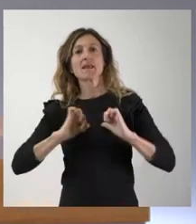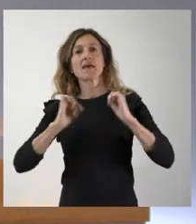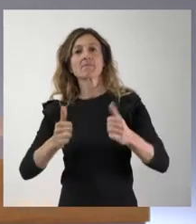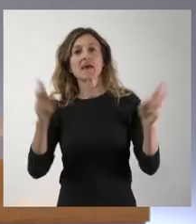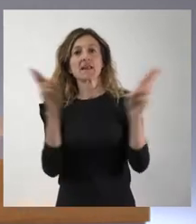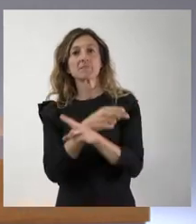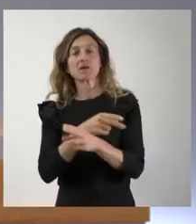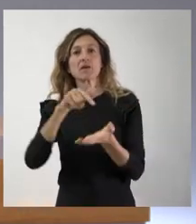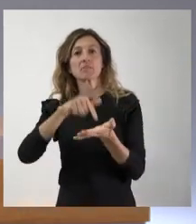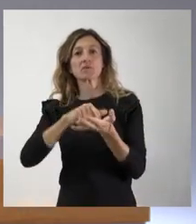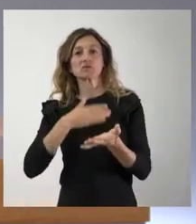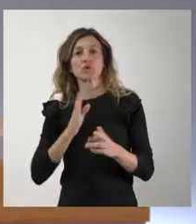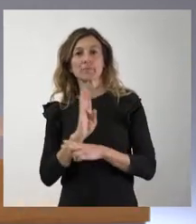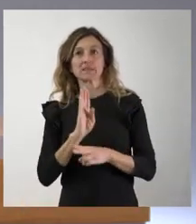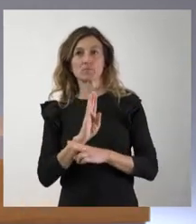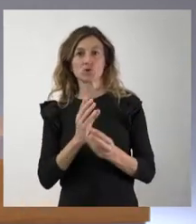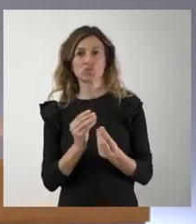del impuesto de patrimonio